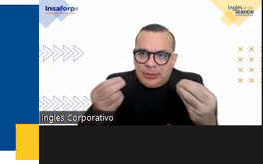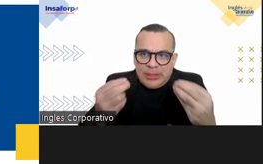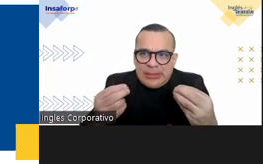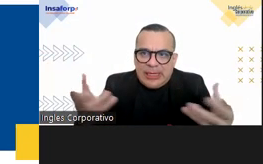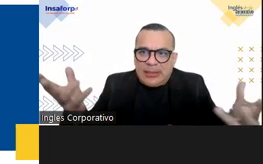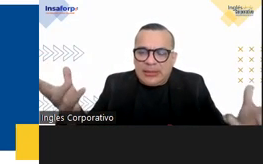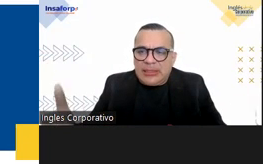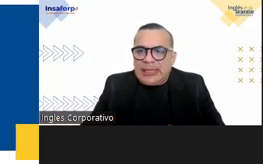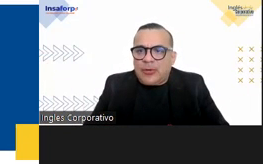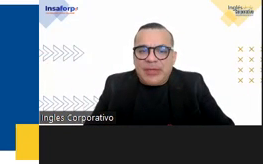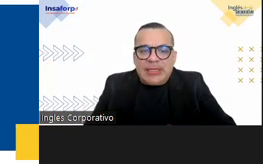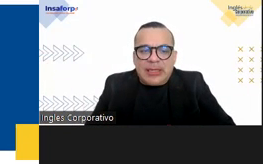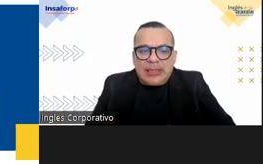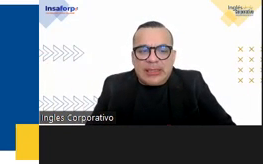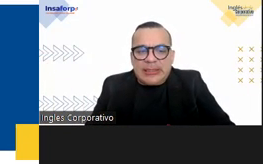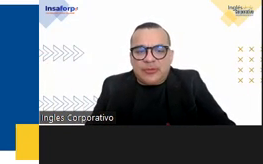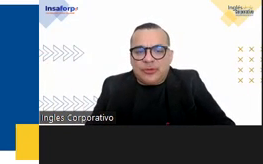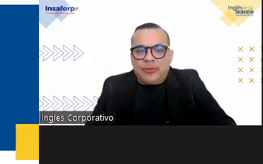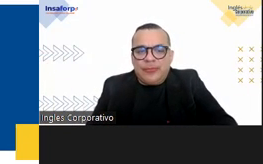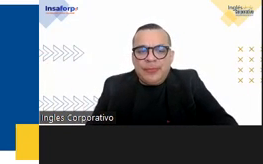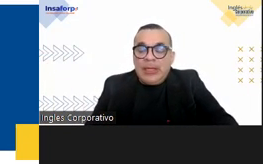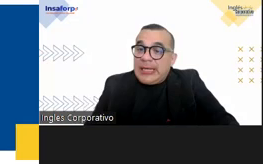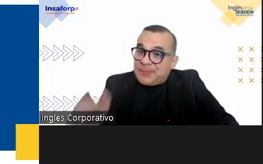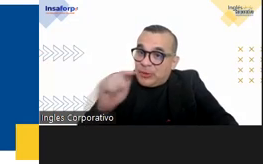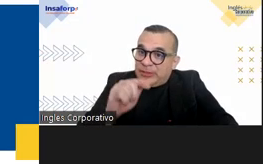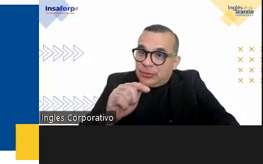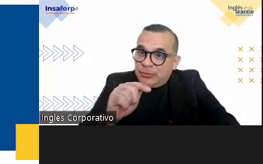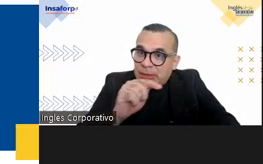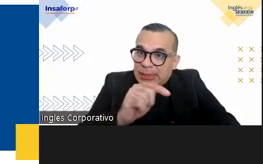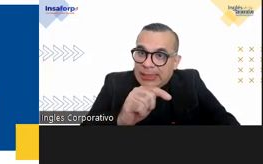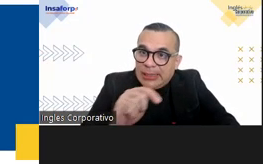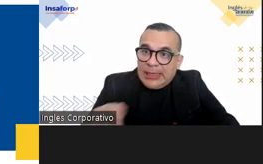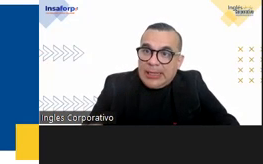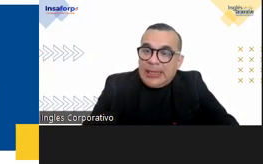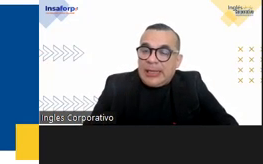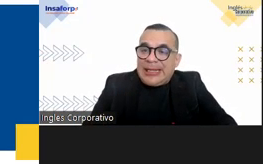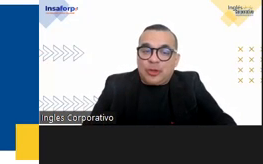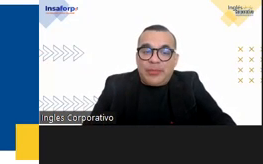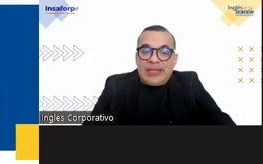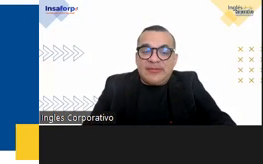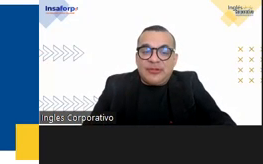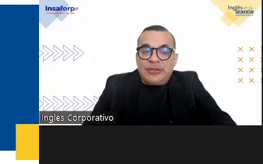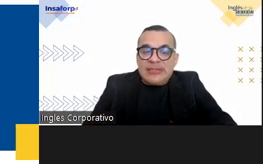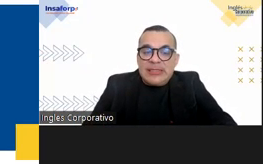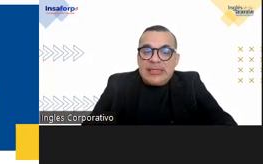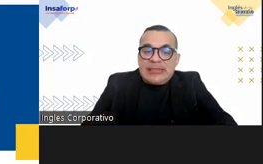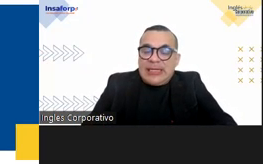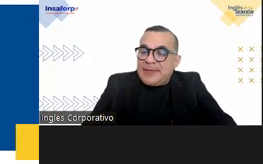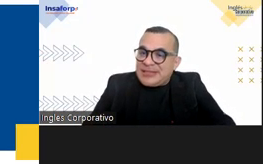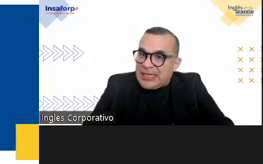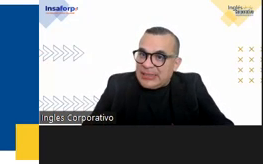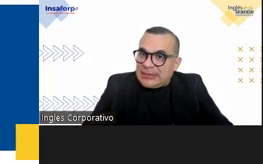están hablando de la comida que tenemos todo. Es por eso que la toma de decisiones